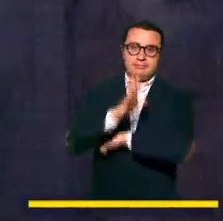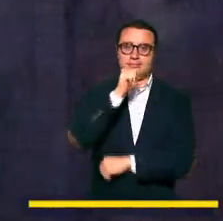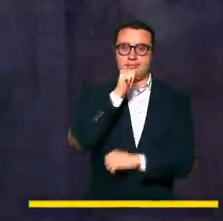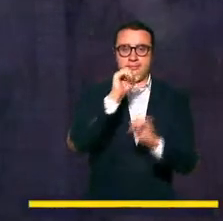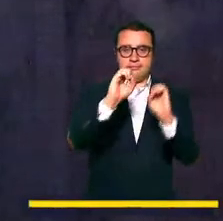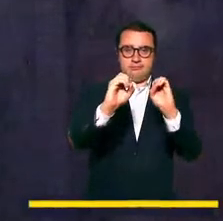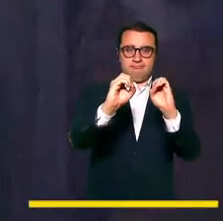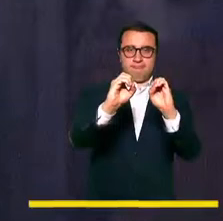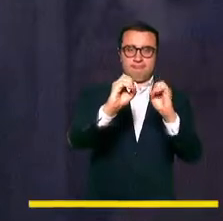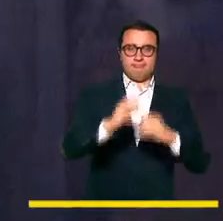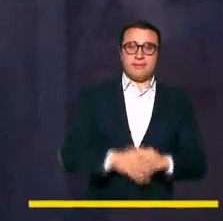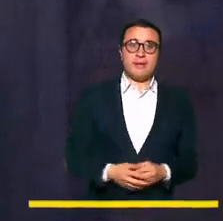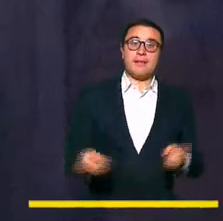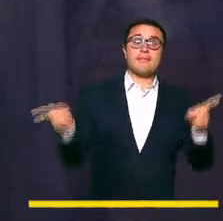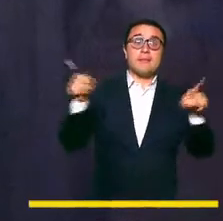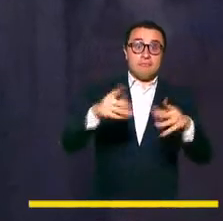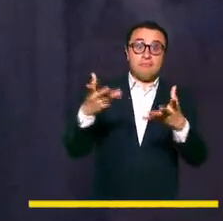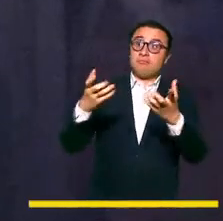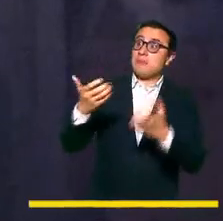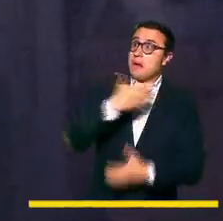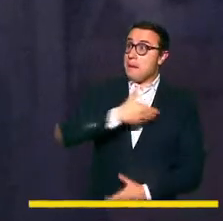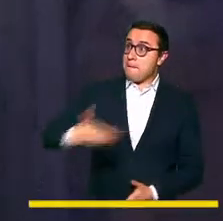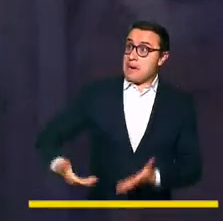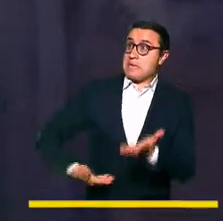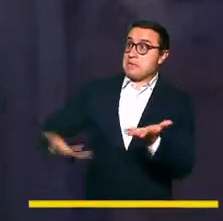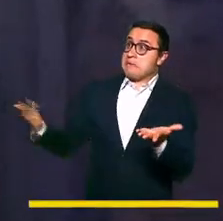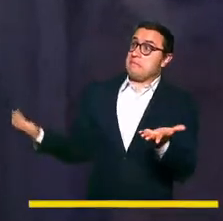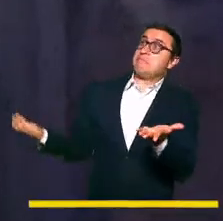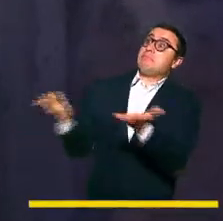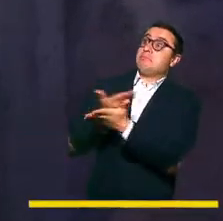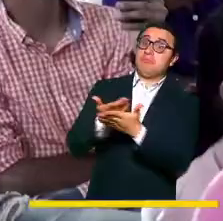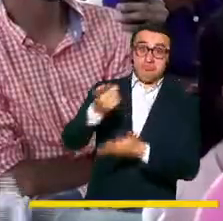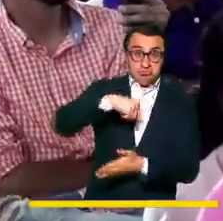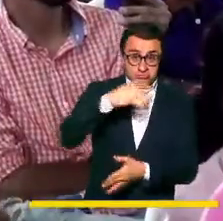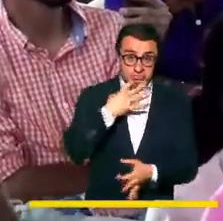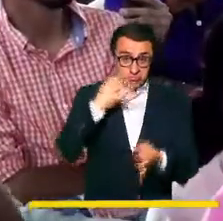También intentan tumbar al presidente. No pasarán.